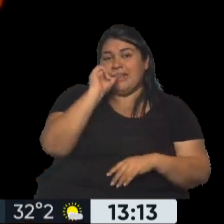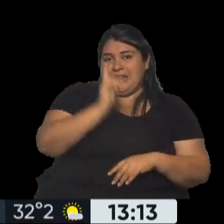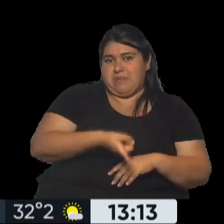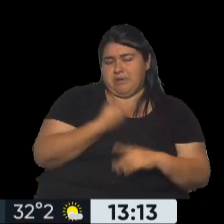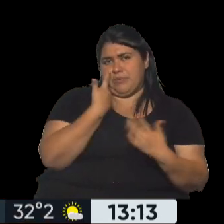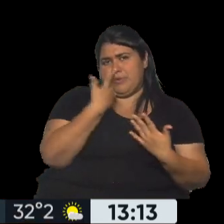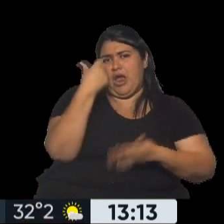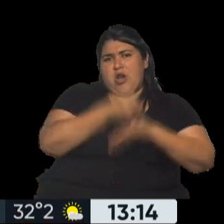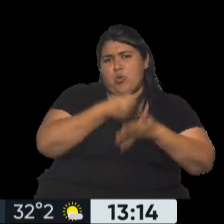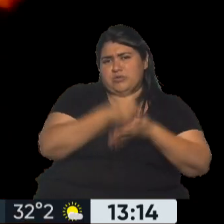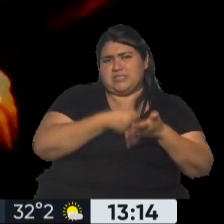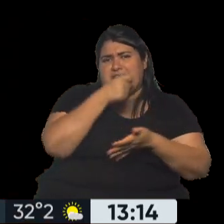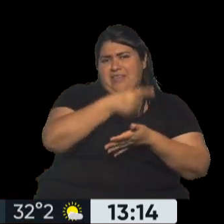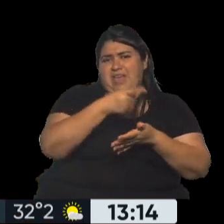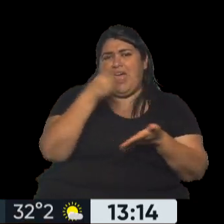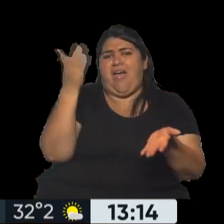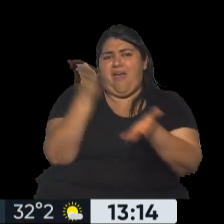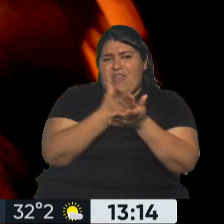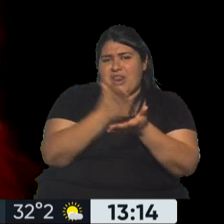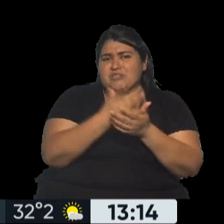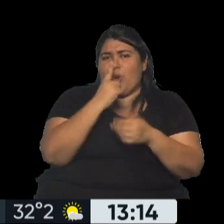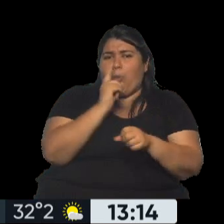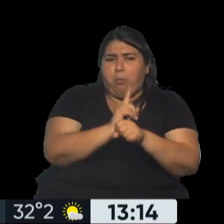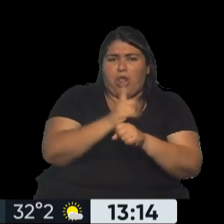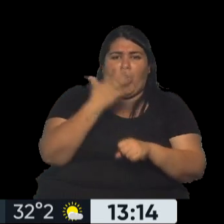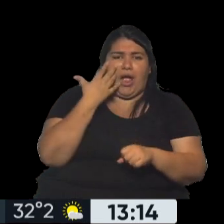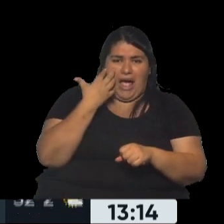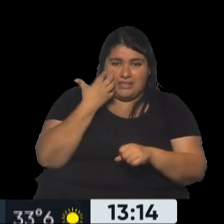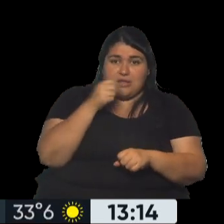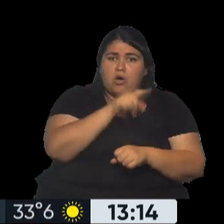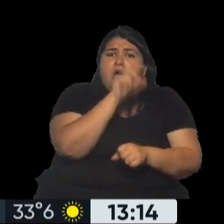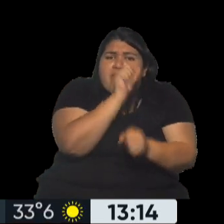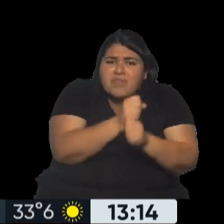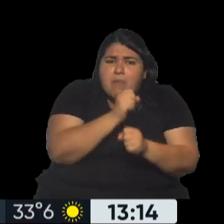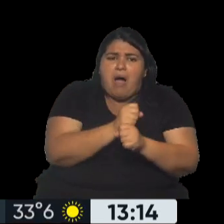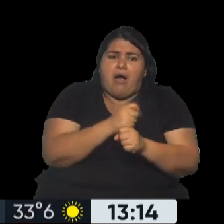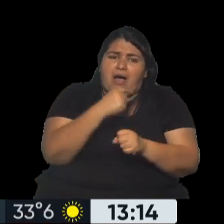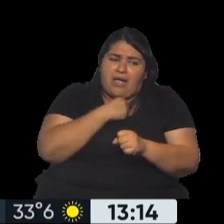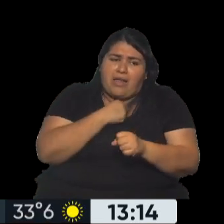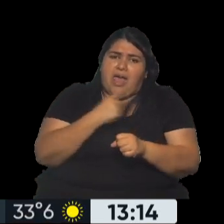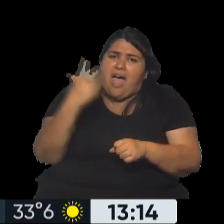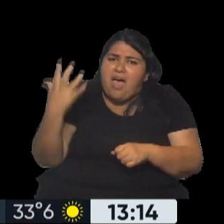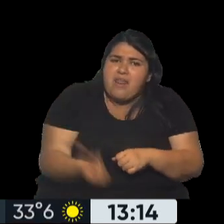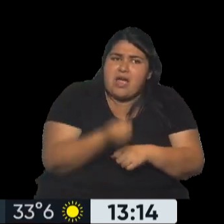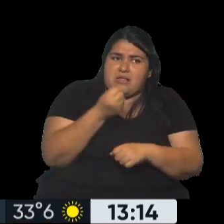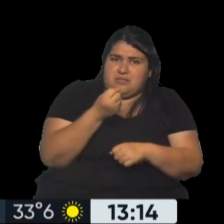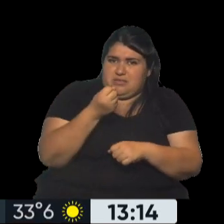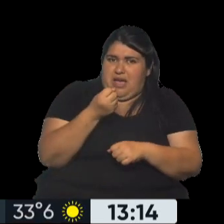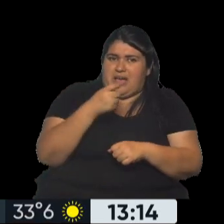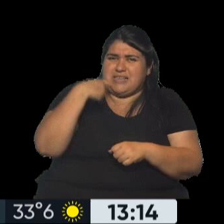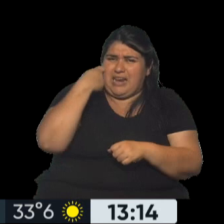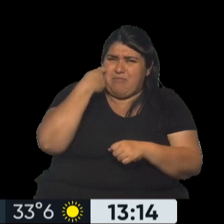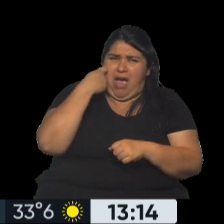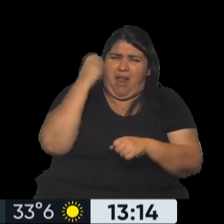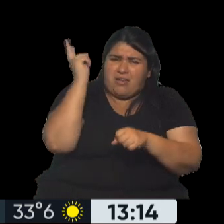gran militante por los derechos de los perros y los gatos y trabaja por rescatar estas criaturas en todo el mundo.